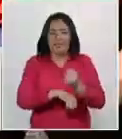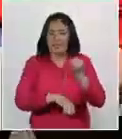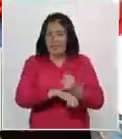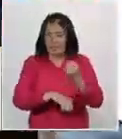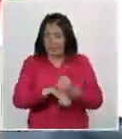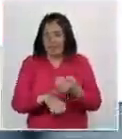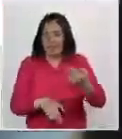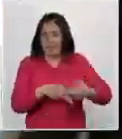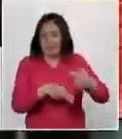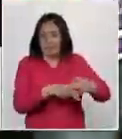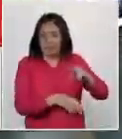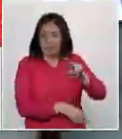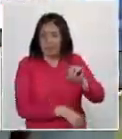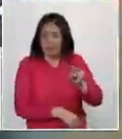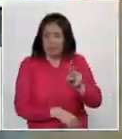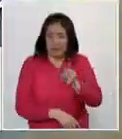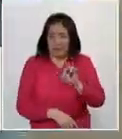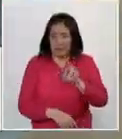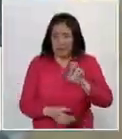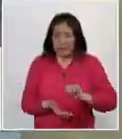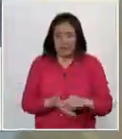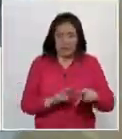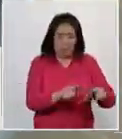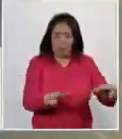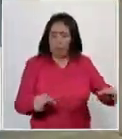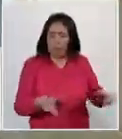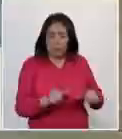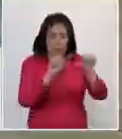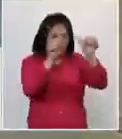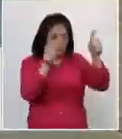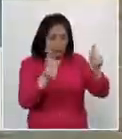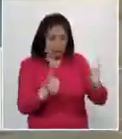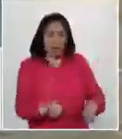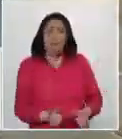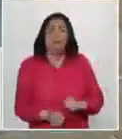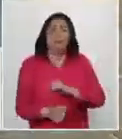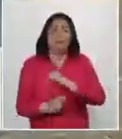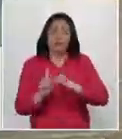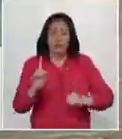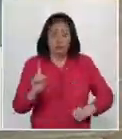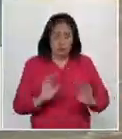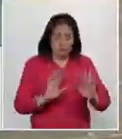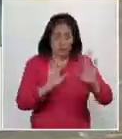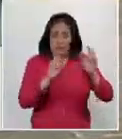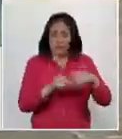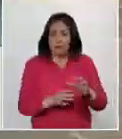Nazarenas, que es, digamos, la sede del Señor de los Milagros, este mes de octubre, mes morado, por supuesto, y